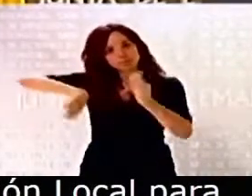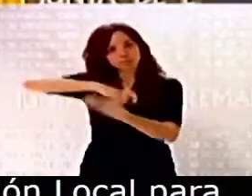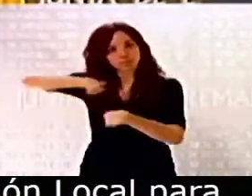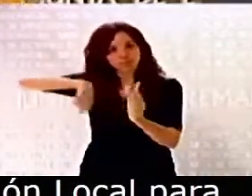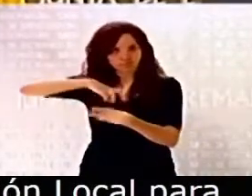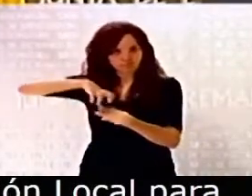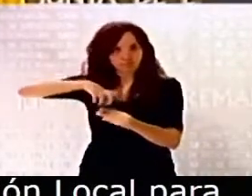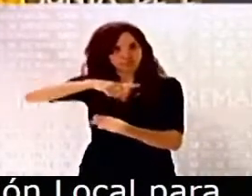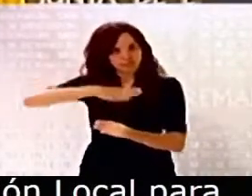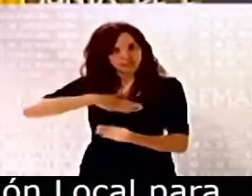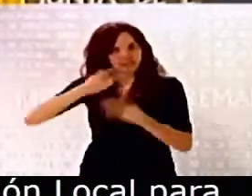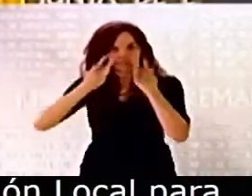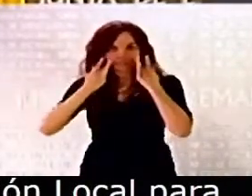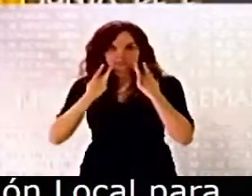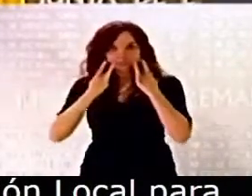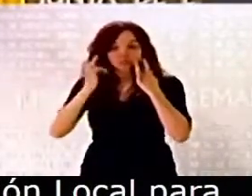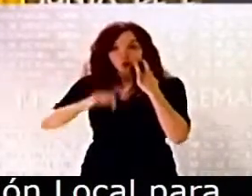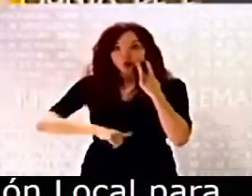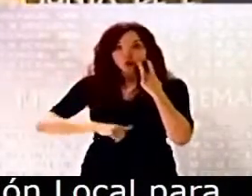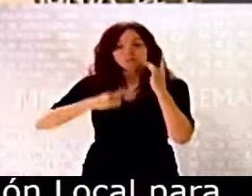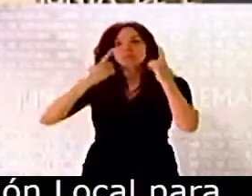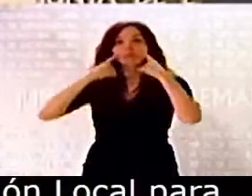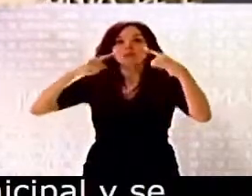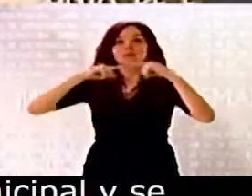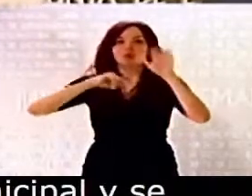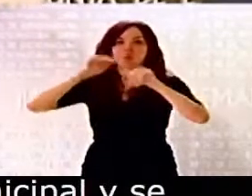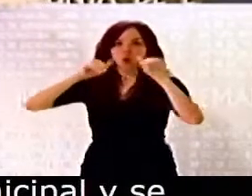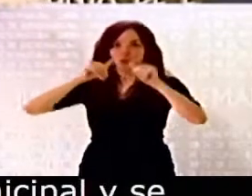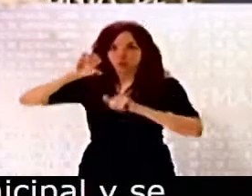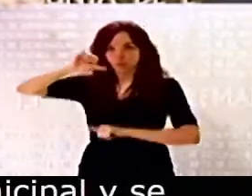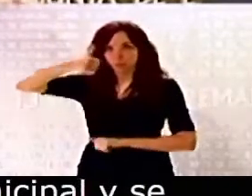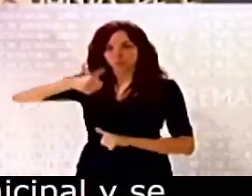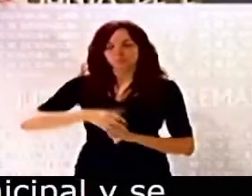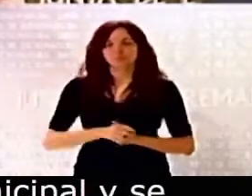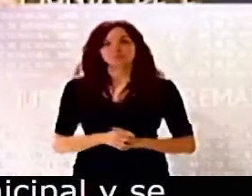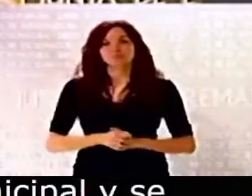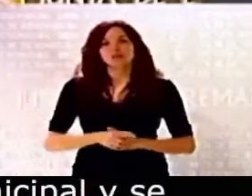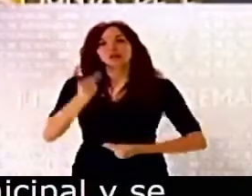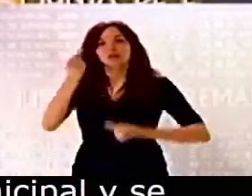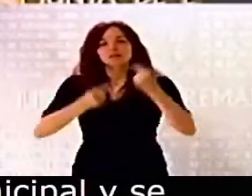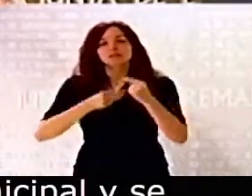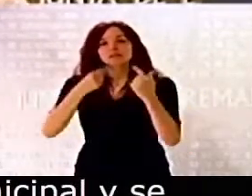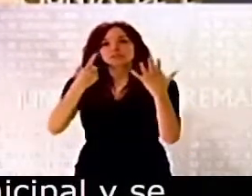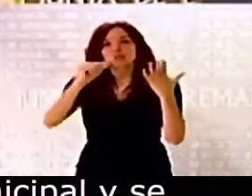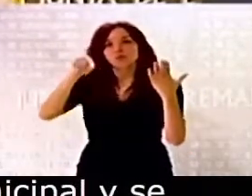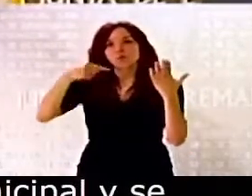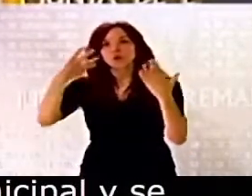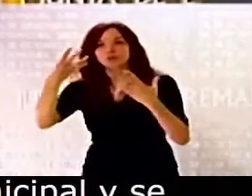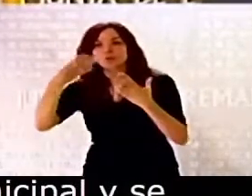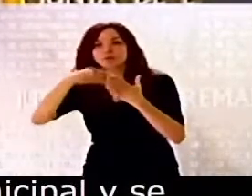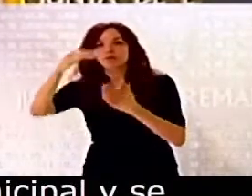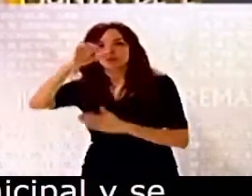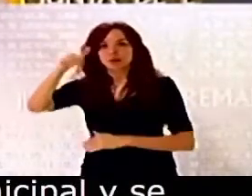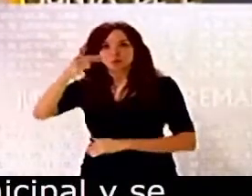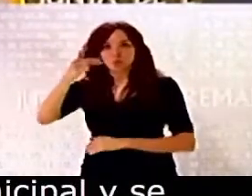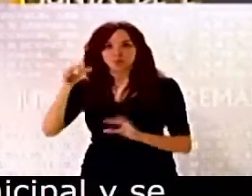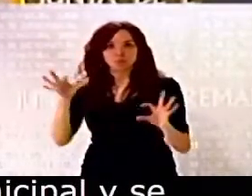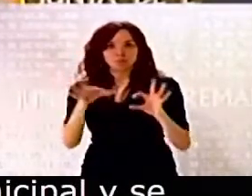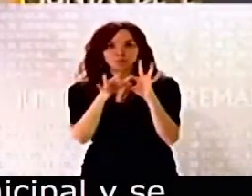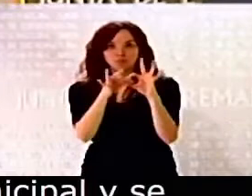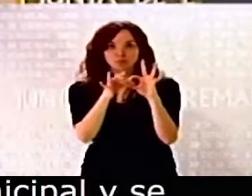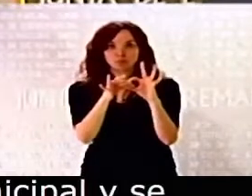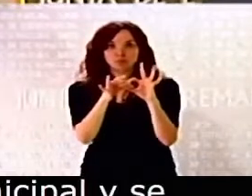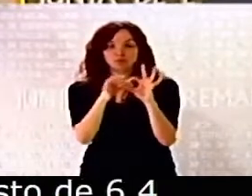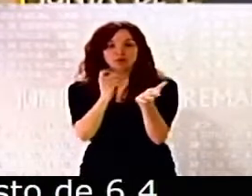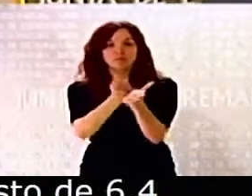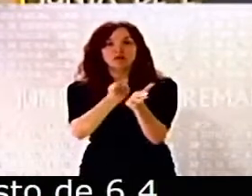la primera convocatoria de esto que estoy diciendo, con un presupuesto de 6,4 millones de euros correspondiente al